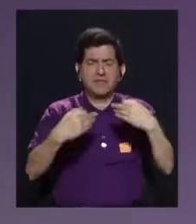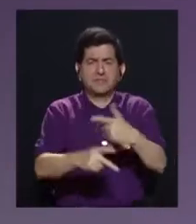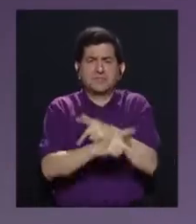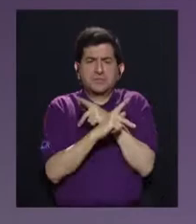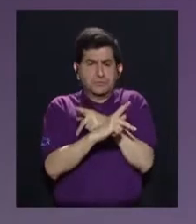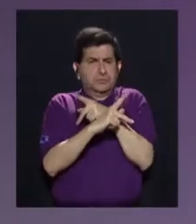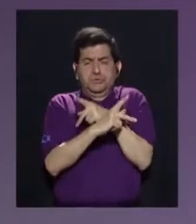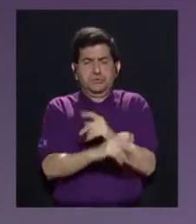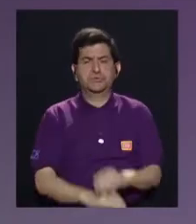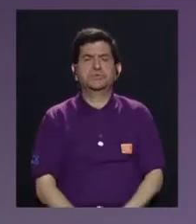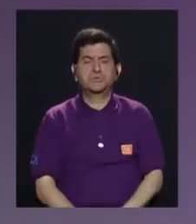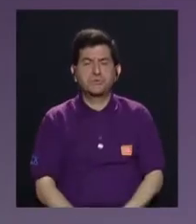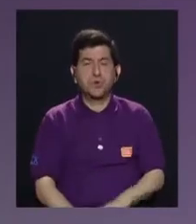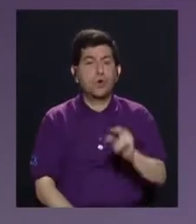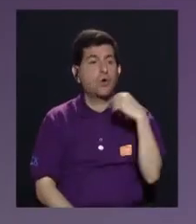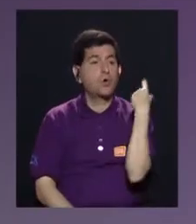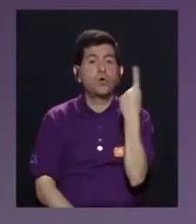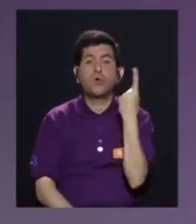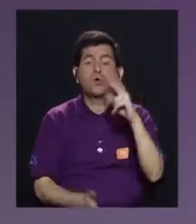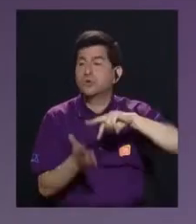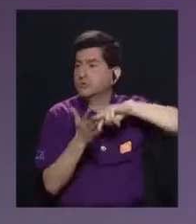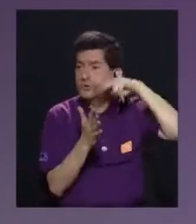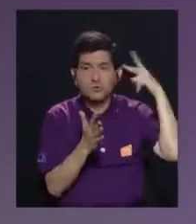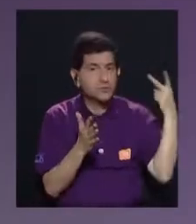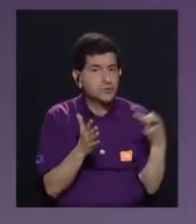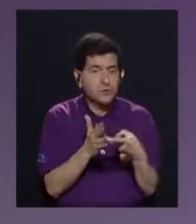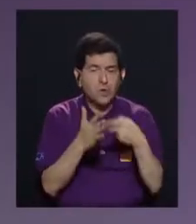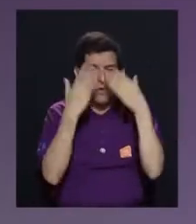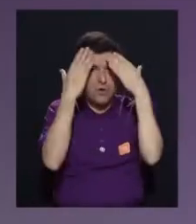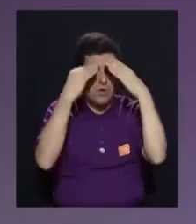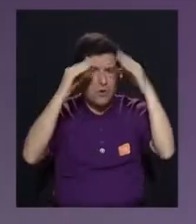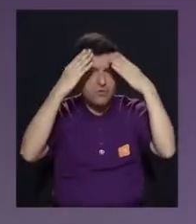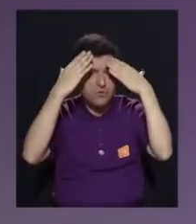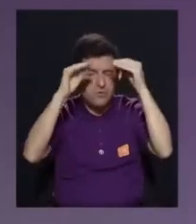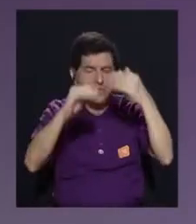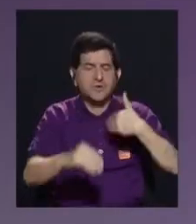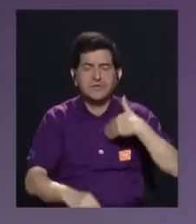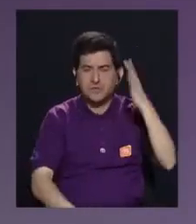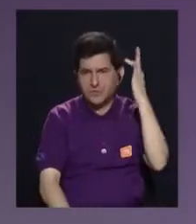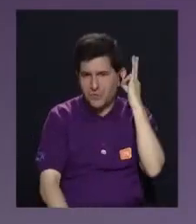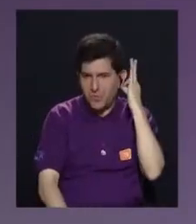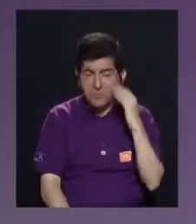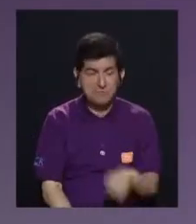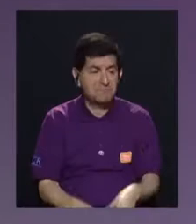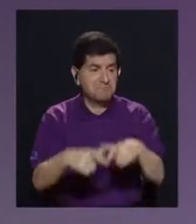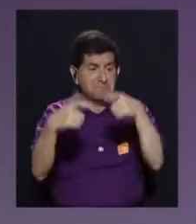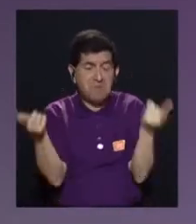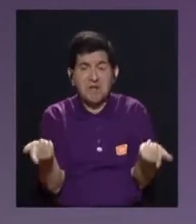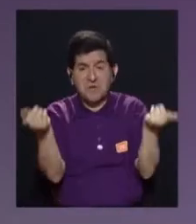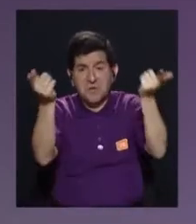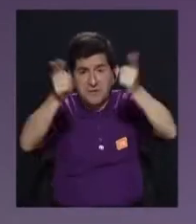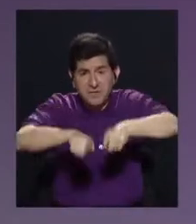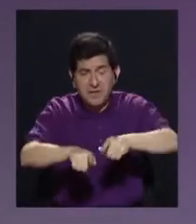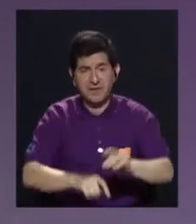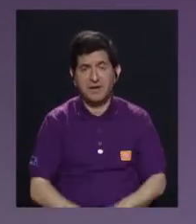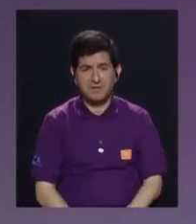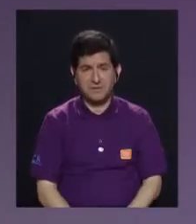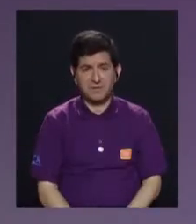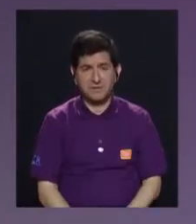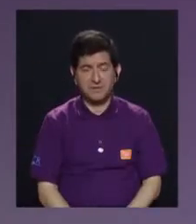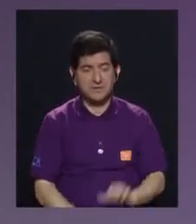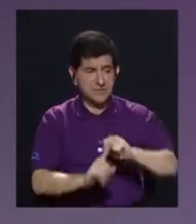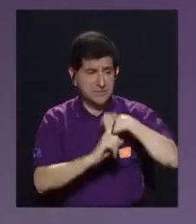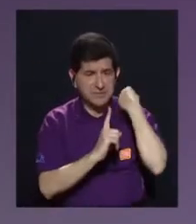ya sabemos que no solamente se trata de información que tienen las mujeres porque en la mayoría de casos cuando se